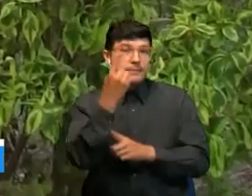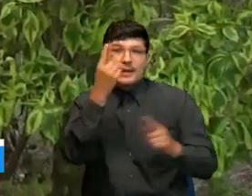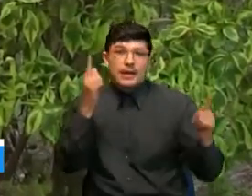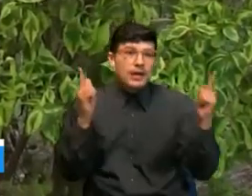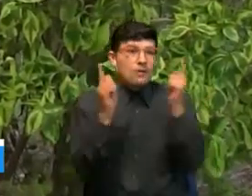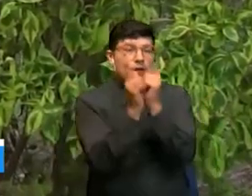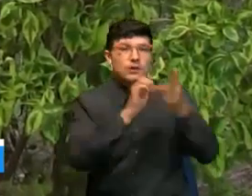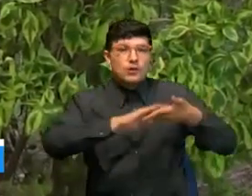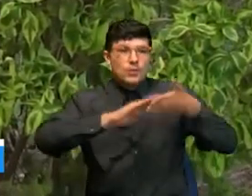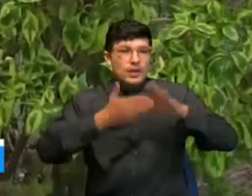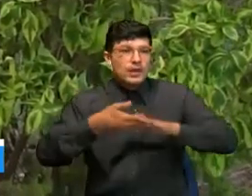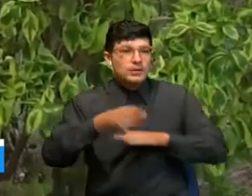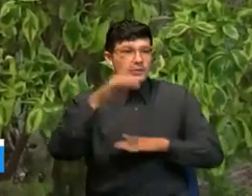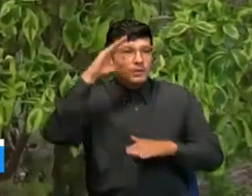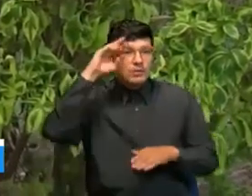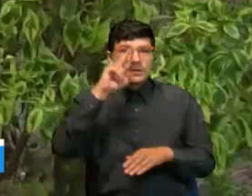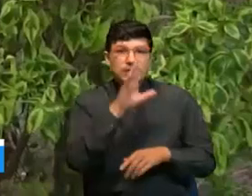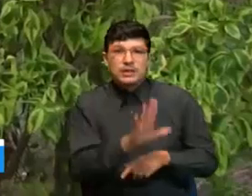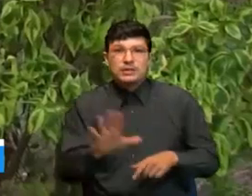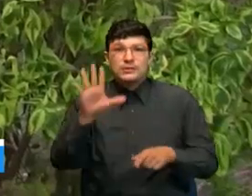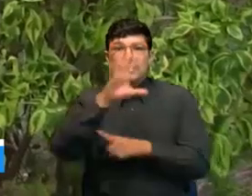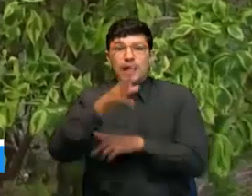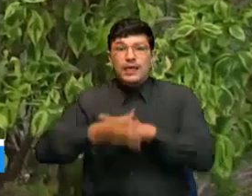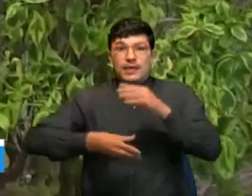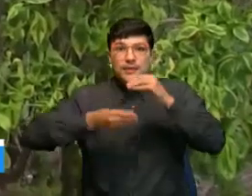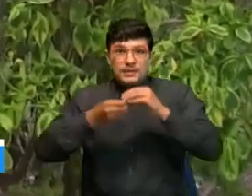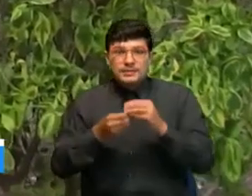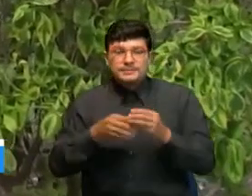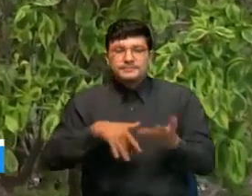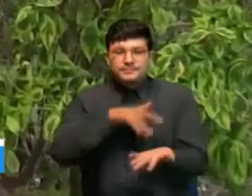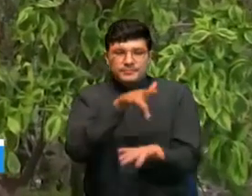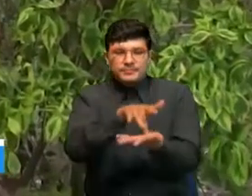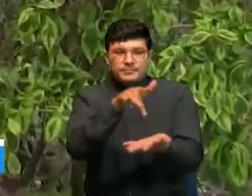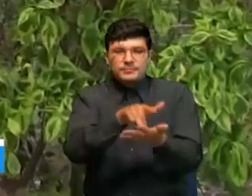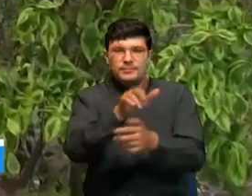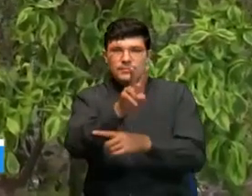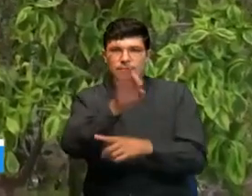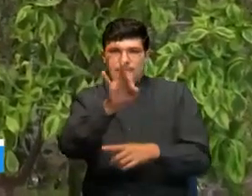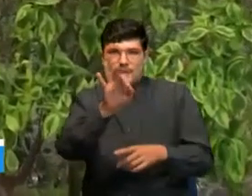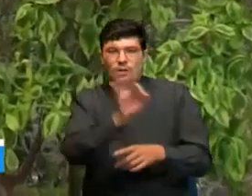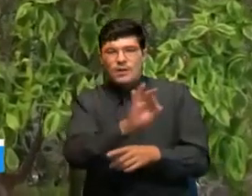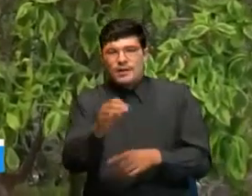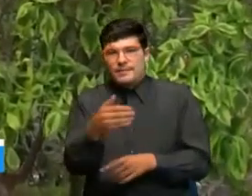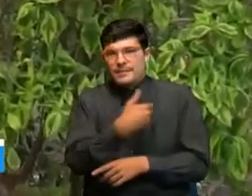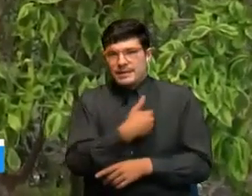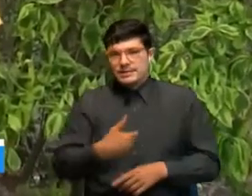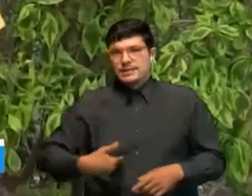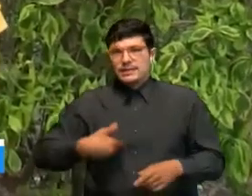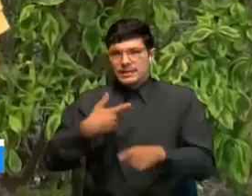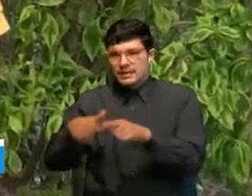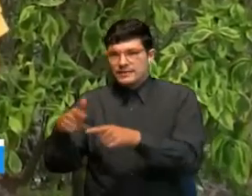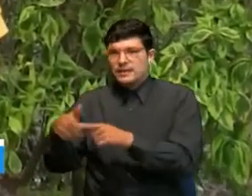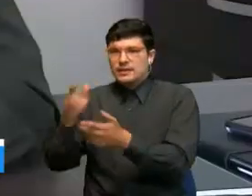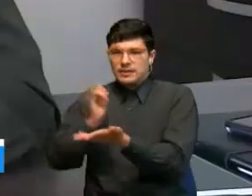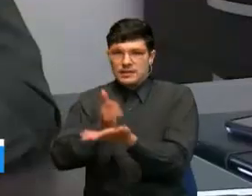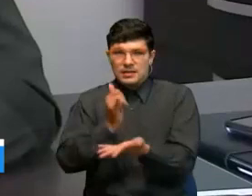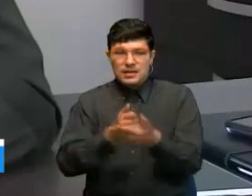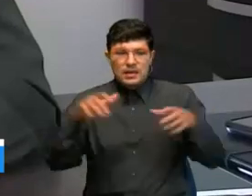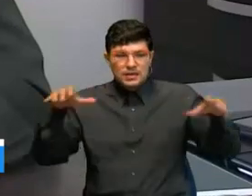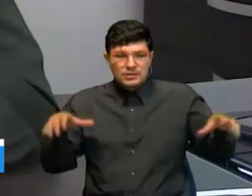comunal con la policía nacional y asistieron los 23 integrantes o presidentes de las juntas de acción comunal